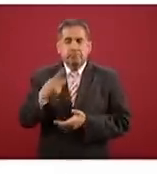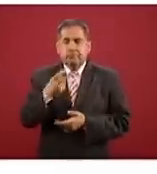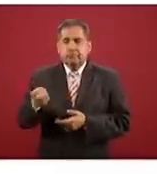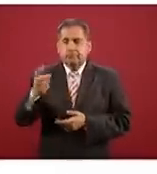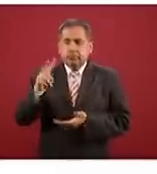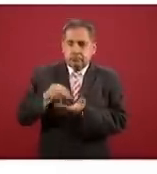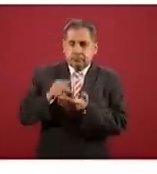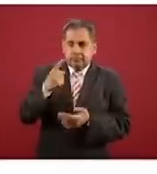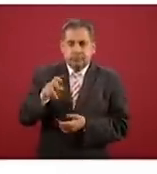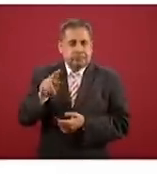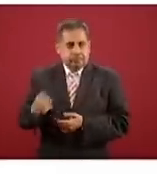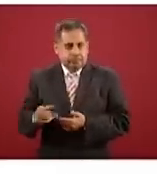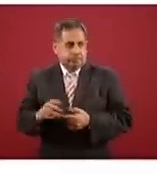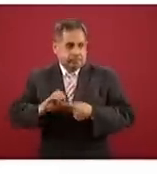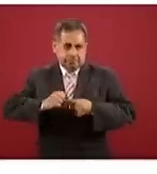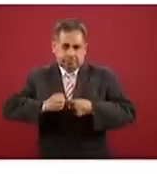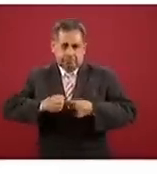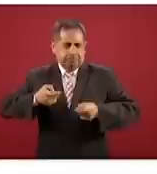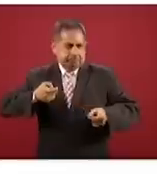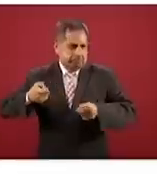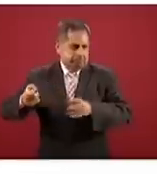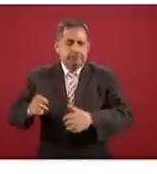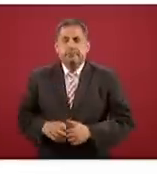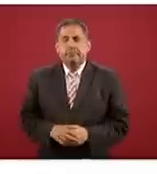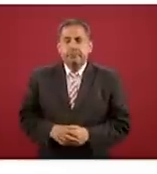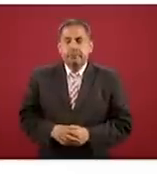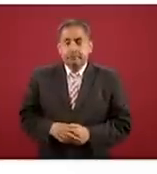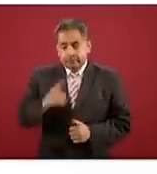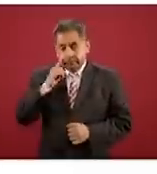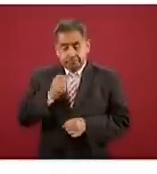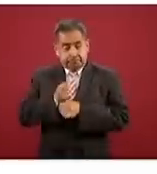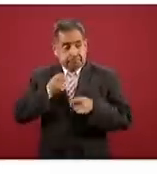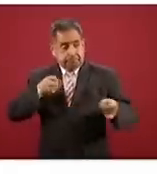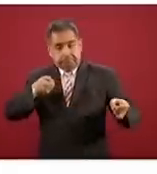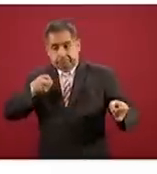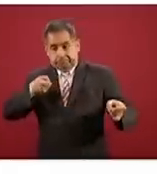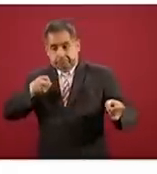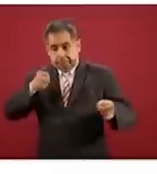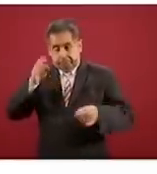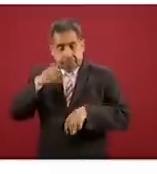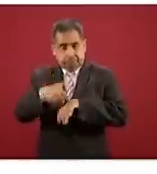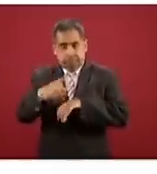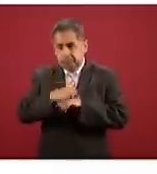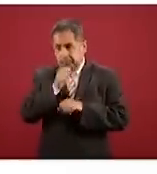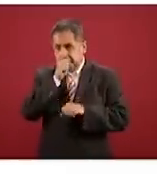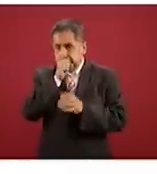1.102.180. Aquí queremos resaltar en relación a las armas largas, las calibre 50.